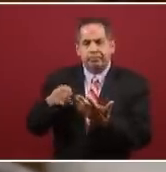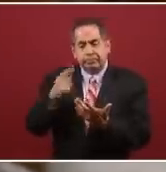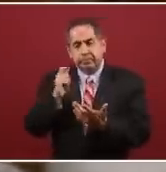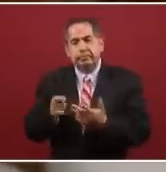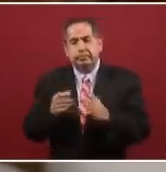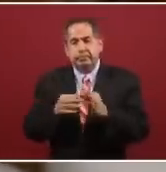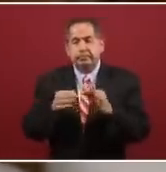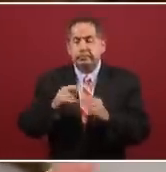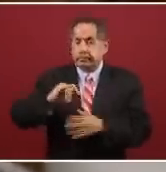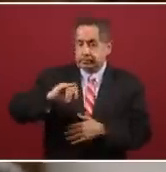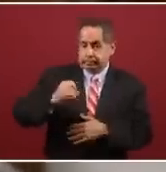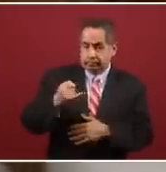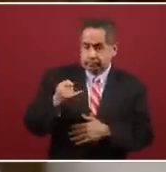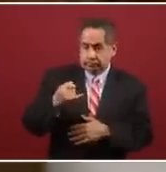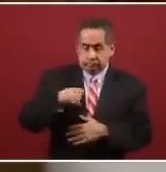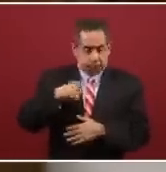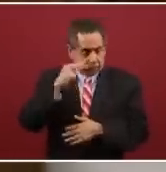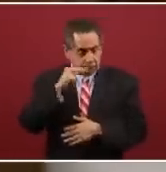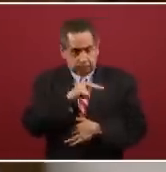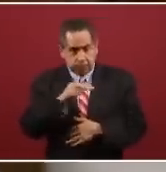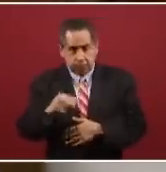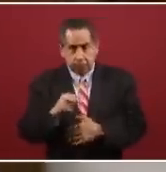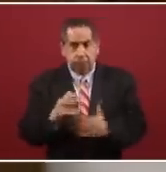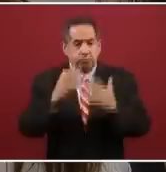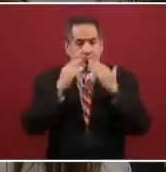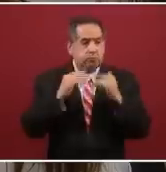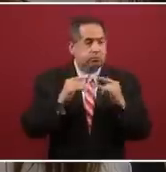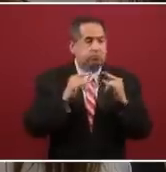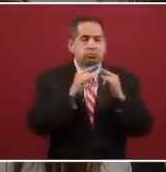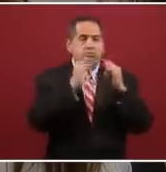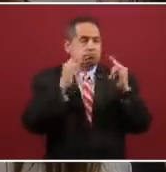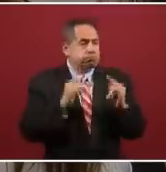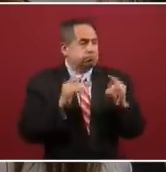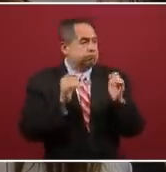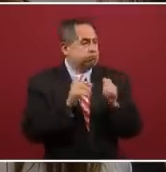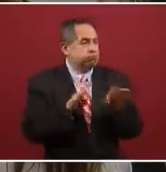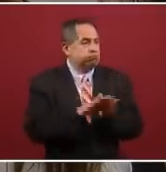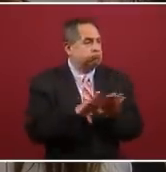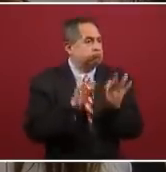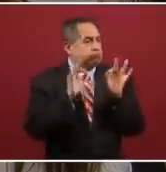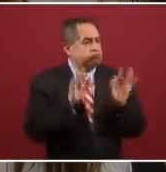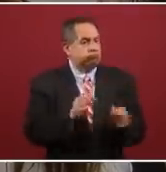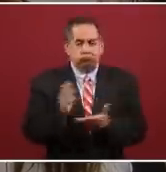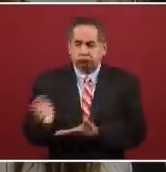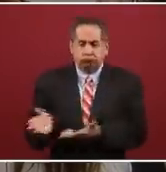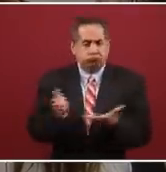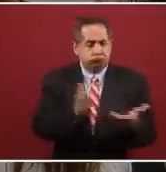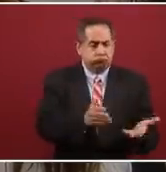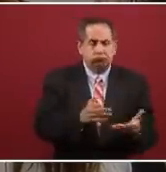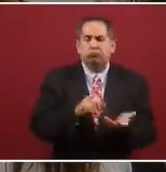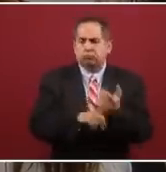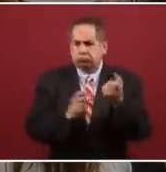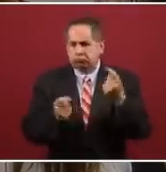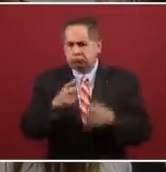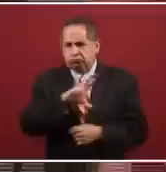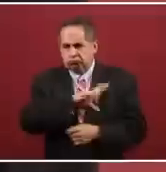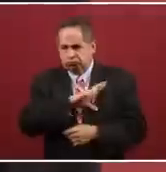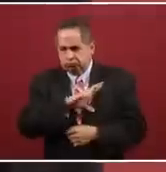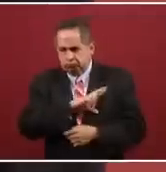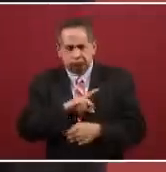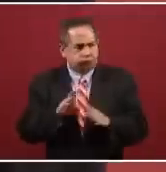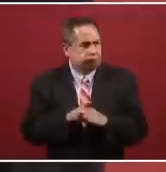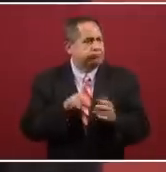más, en Tijuana encontramos que no hay albergues gubernamentales, solo de organizaciones privadas. Entonces,